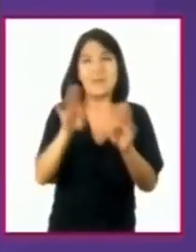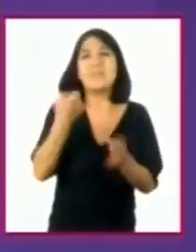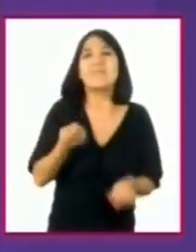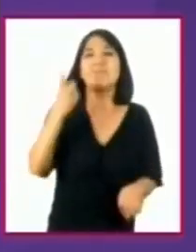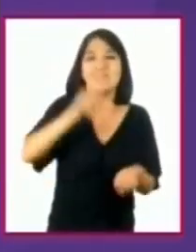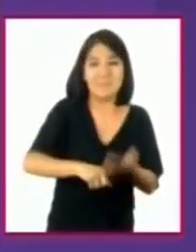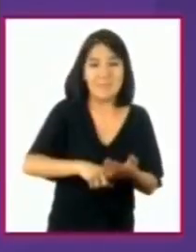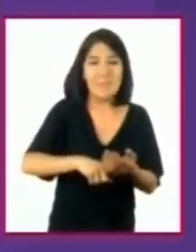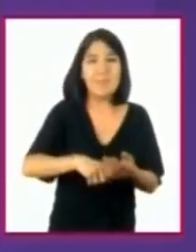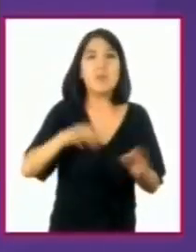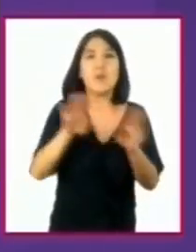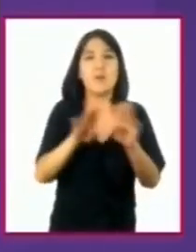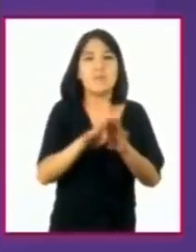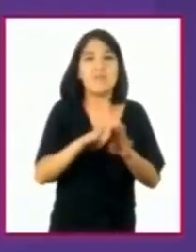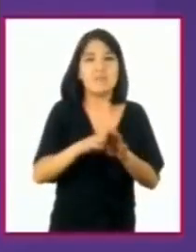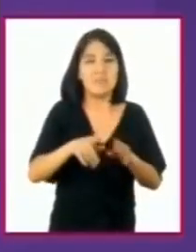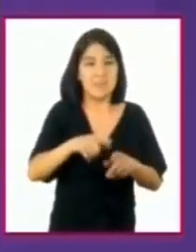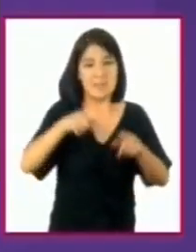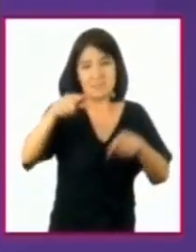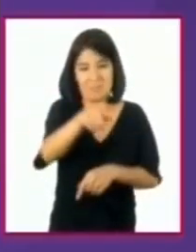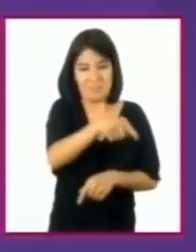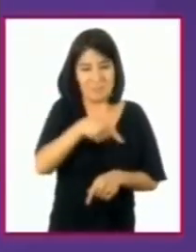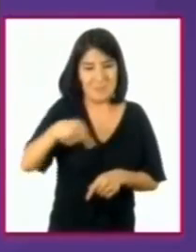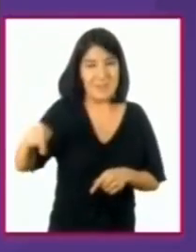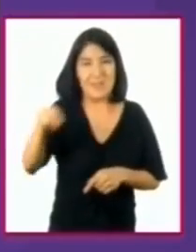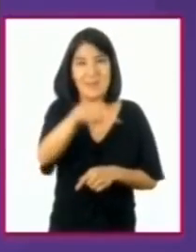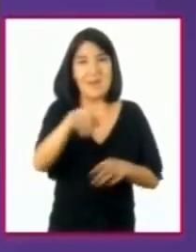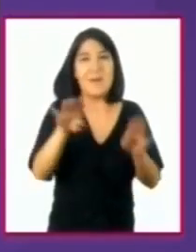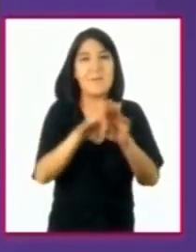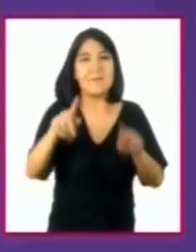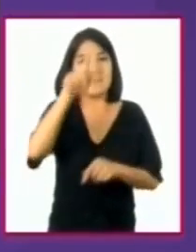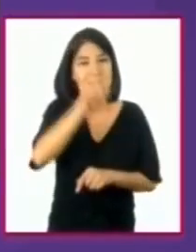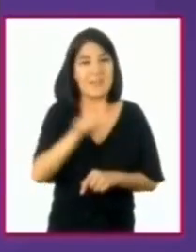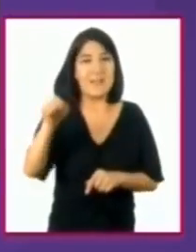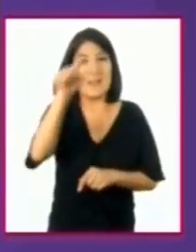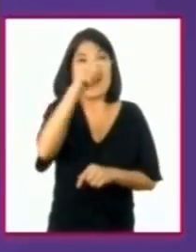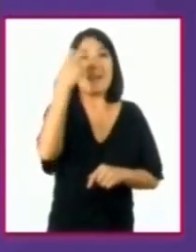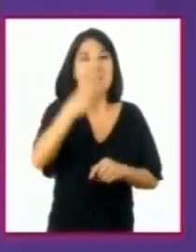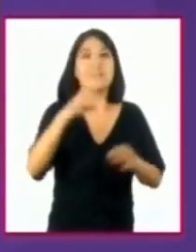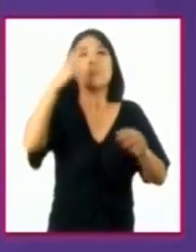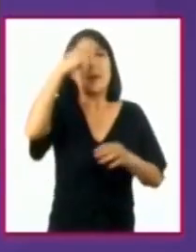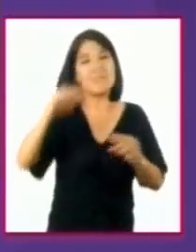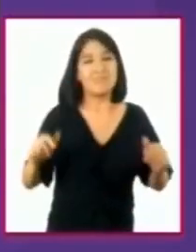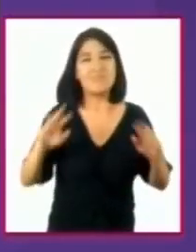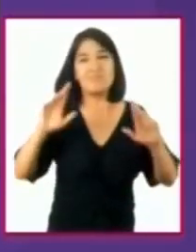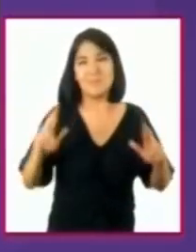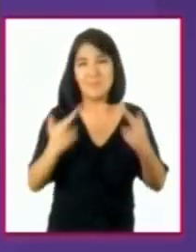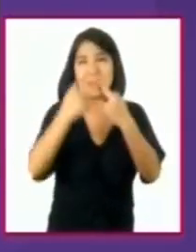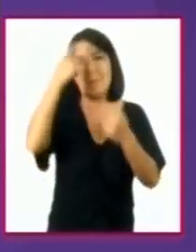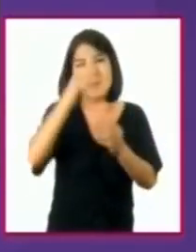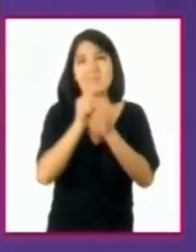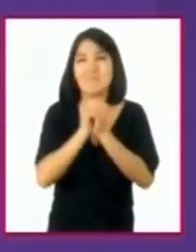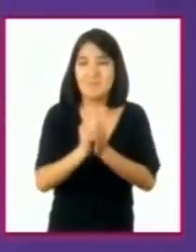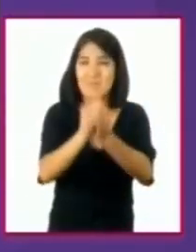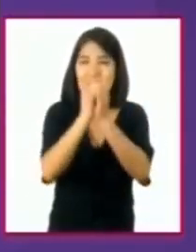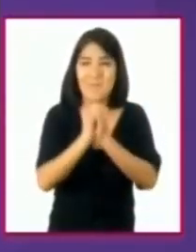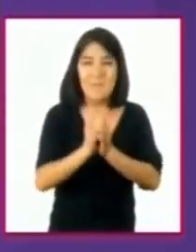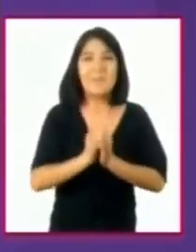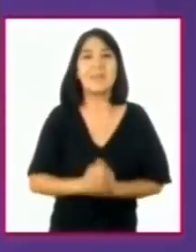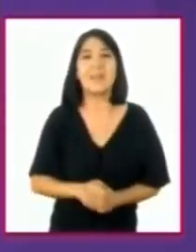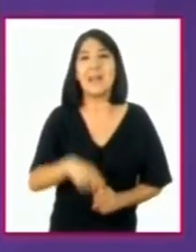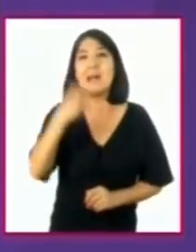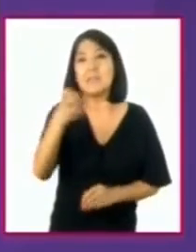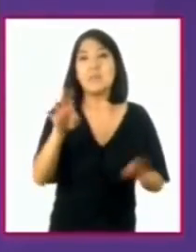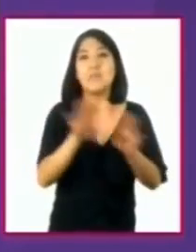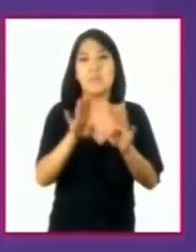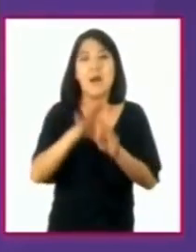se construyeron plataformas rectangulares. El centro ceremonial era el núcleo del asentamiento. Contaba con 2 juegos